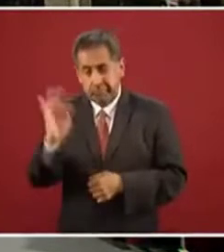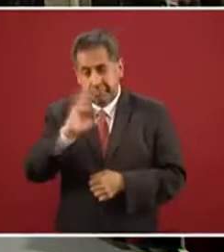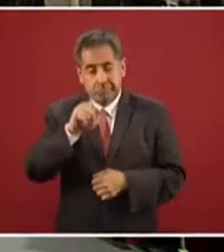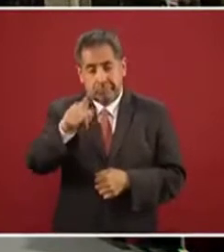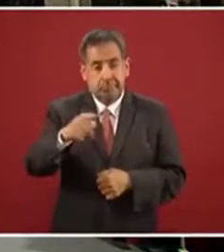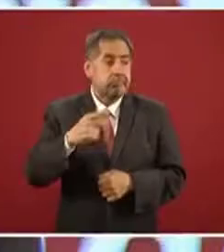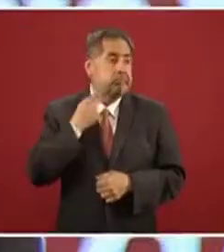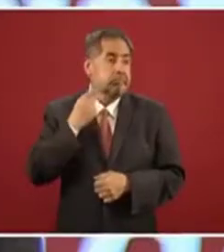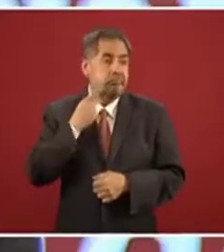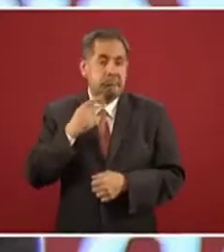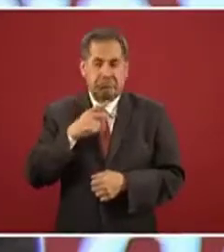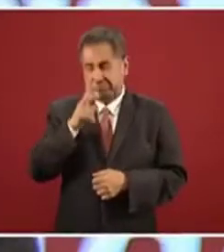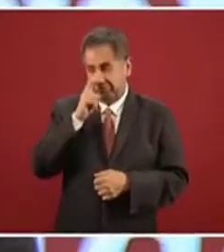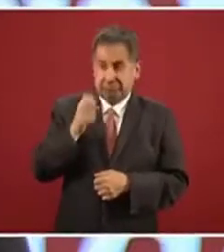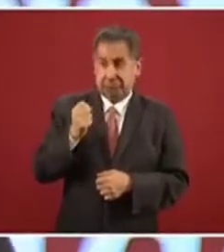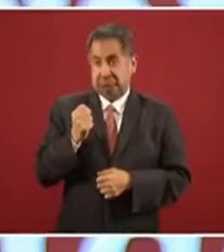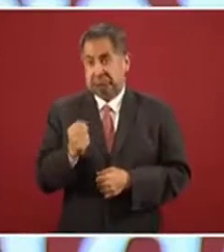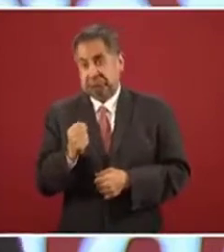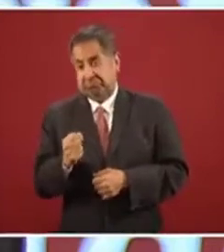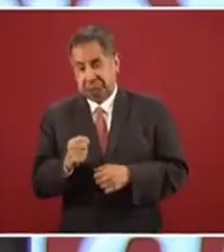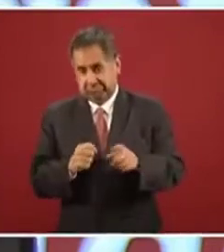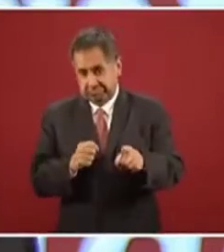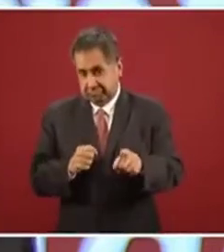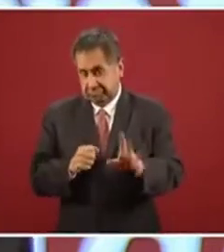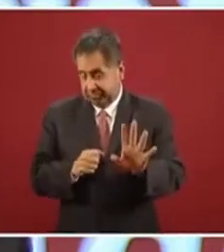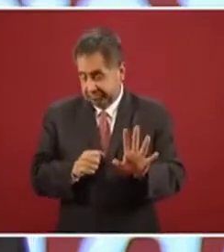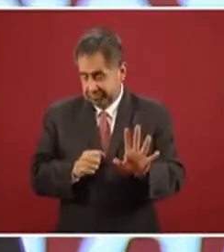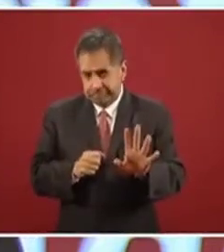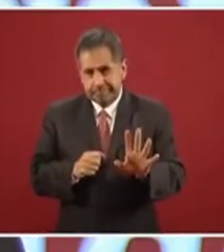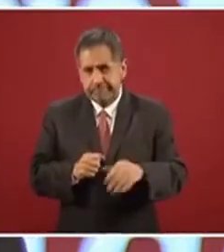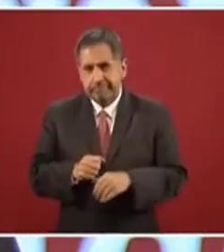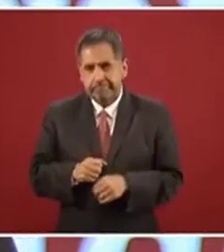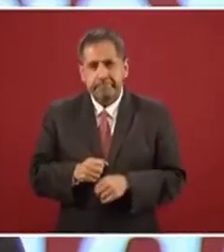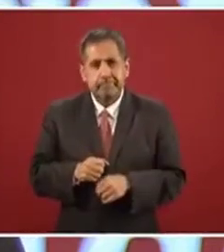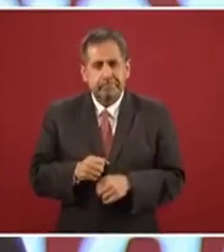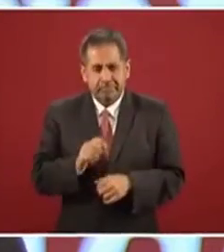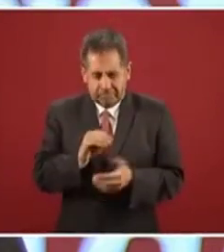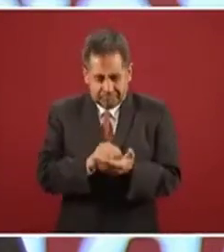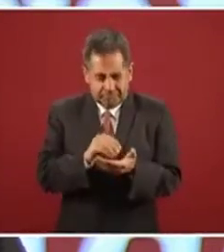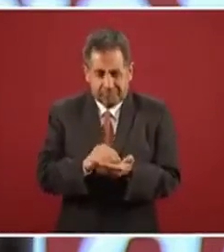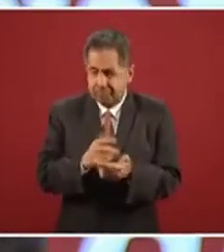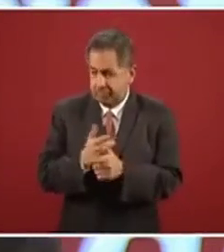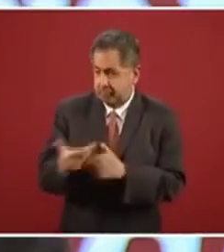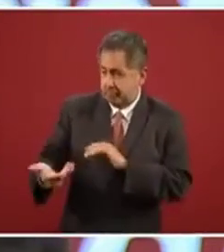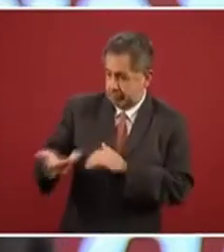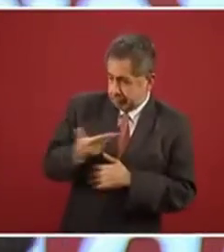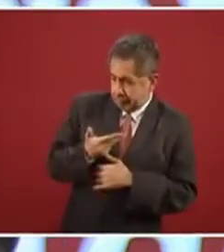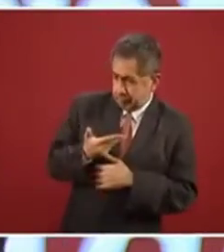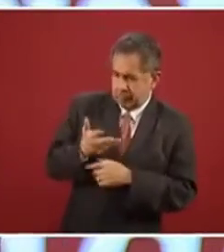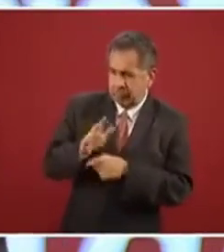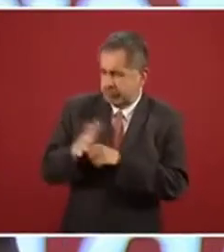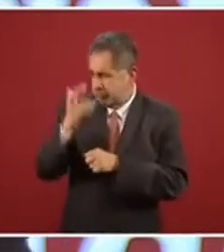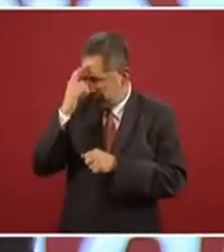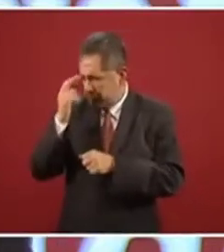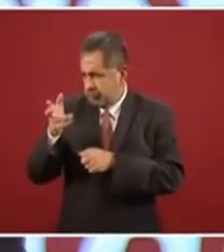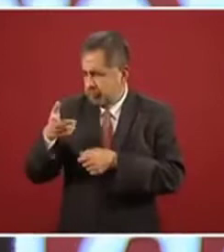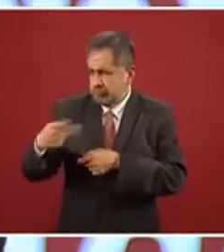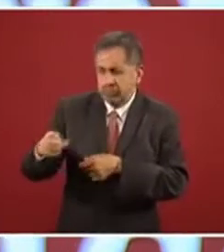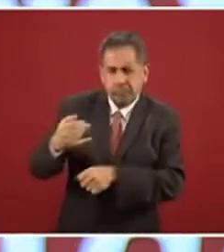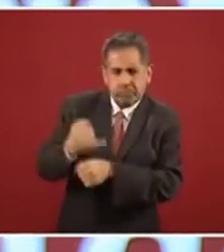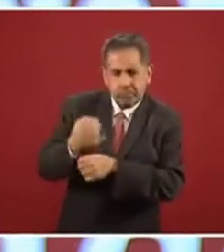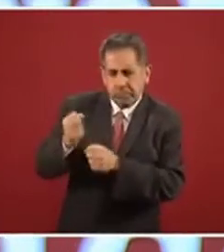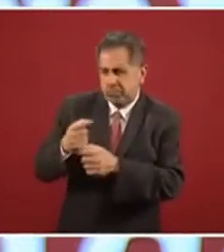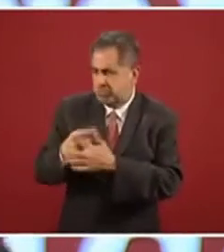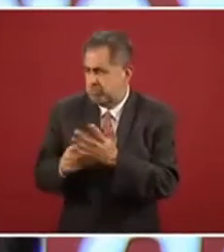humanitaria mexicana, ahí está, quien pide refugio porque tiene motivos por inseguridad, por